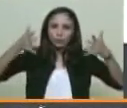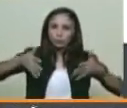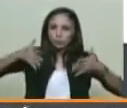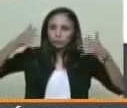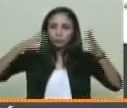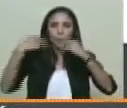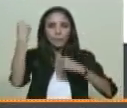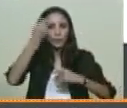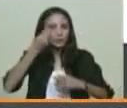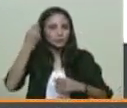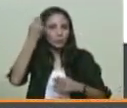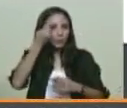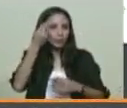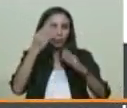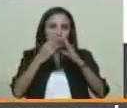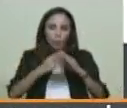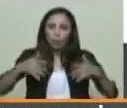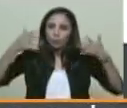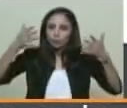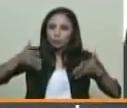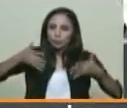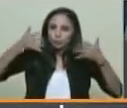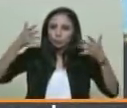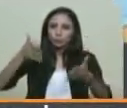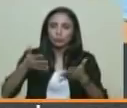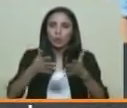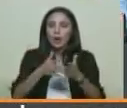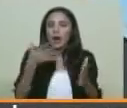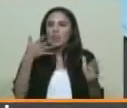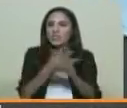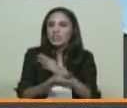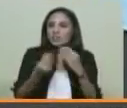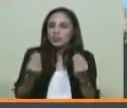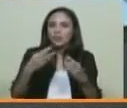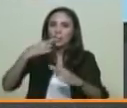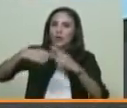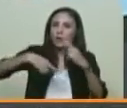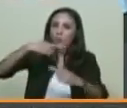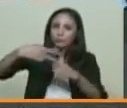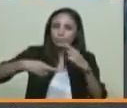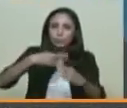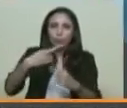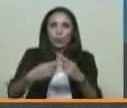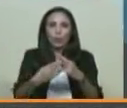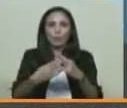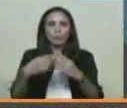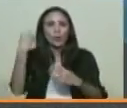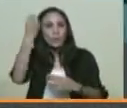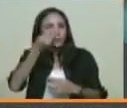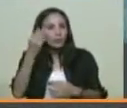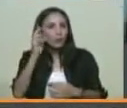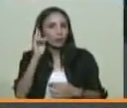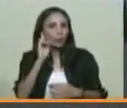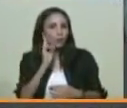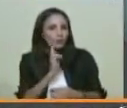pensamiento bolivariano en su carácter revolucionario contemporáneo. Yo me atrevería a